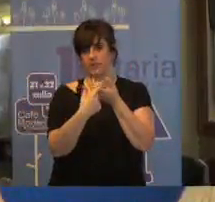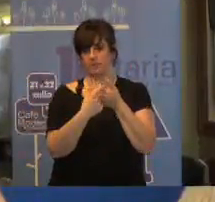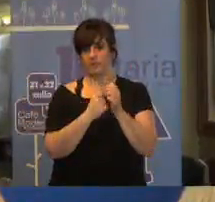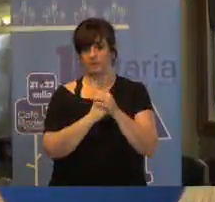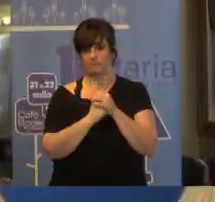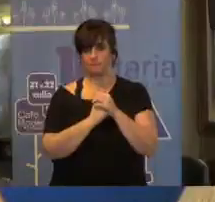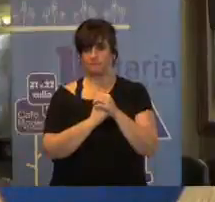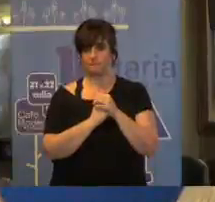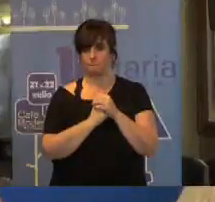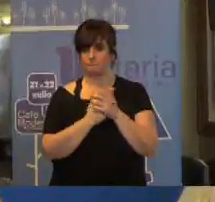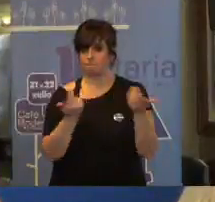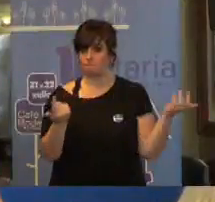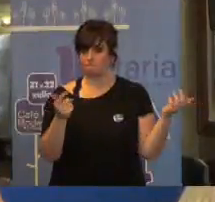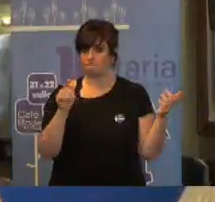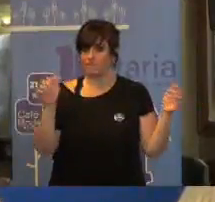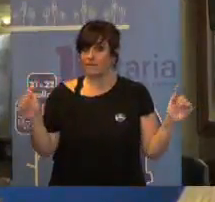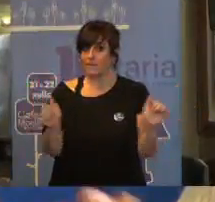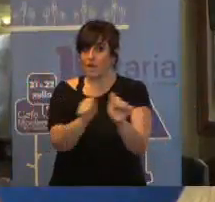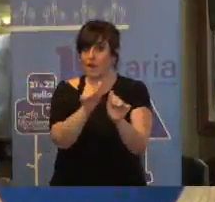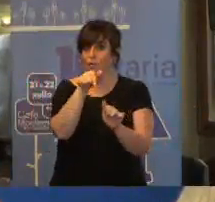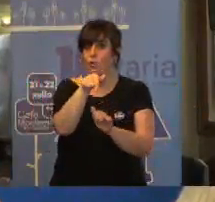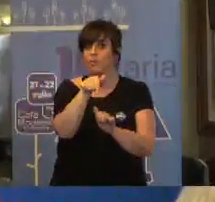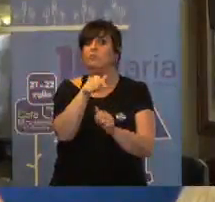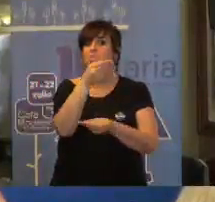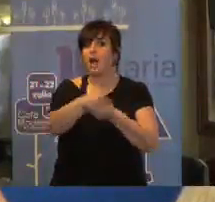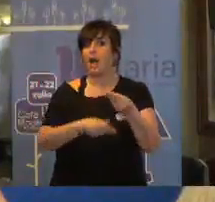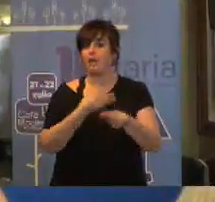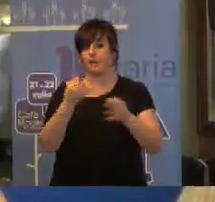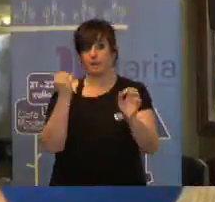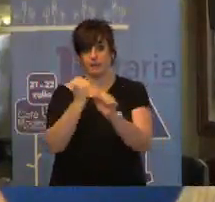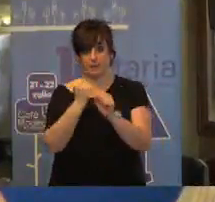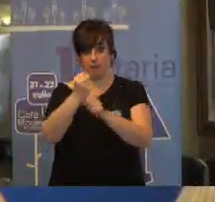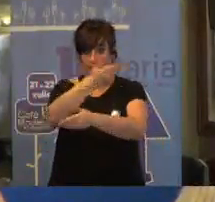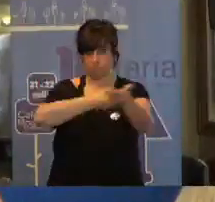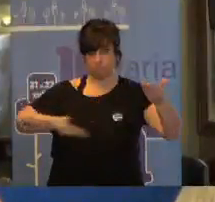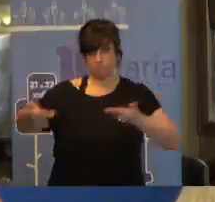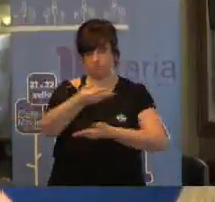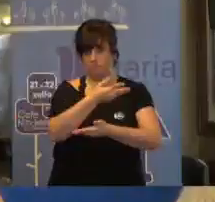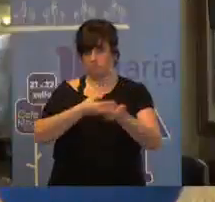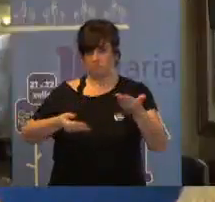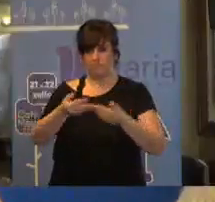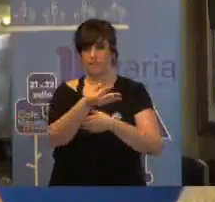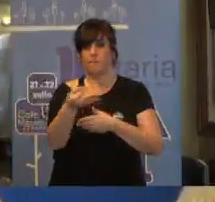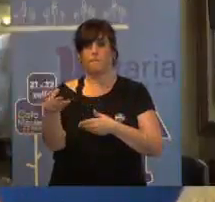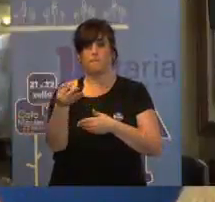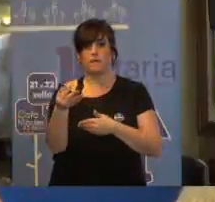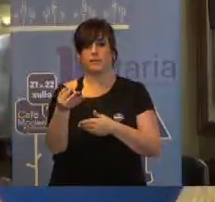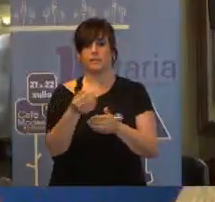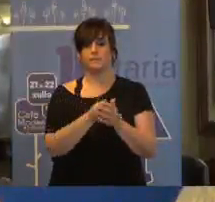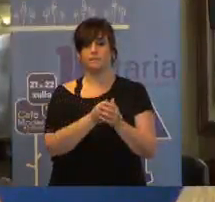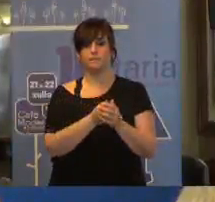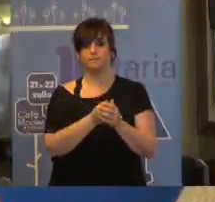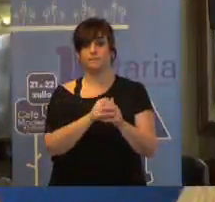aquí poñendo un pouco sobre a mesa, traballando cooperativamente sobre aquelas cuestións que